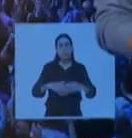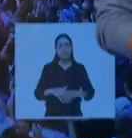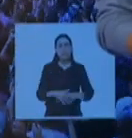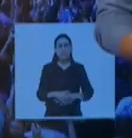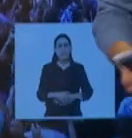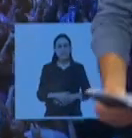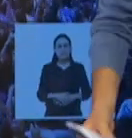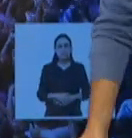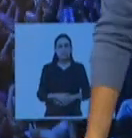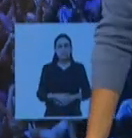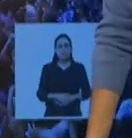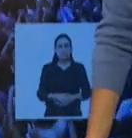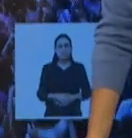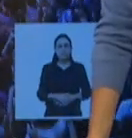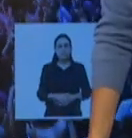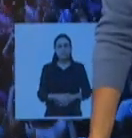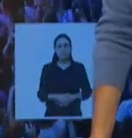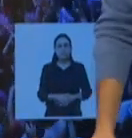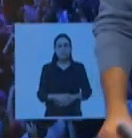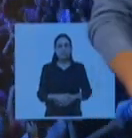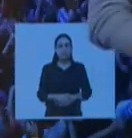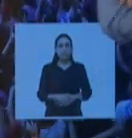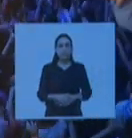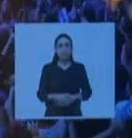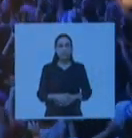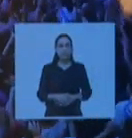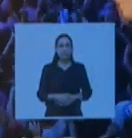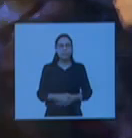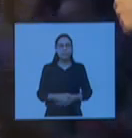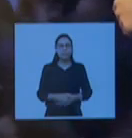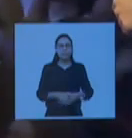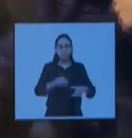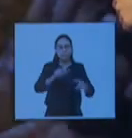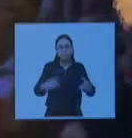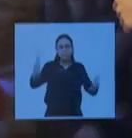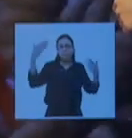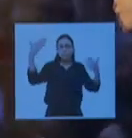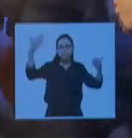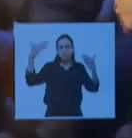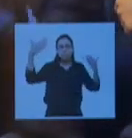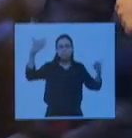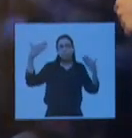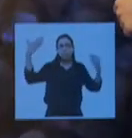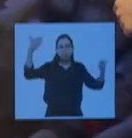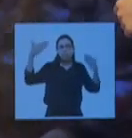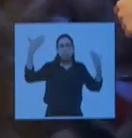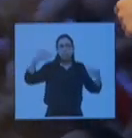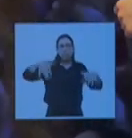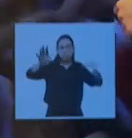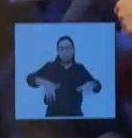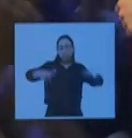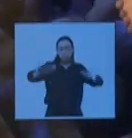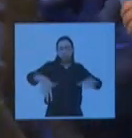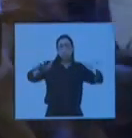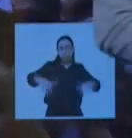De entrada. Tal vez fue un guiño desesperado en el primer minuto post-golpe, ¿no? Que tampoco creo